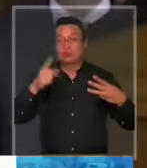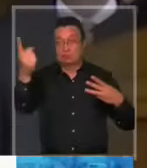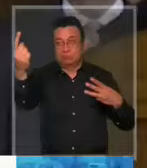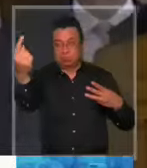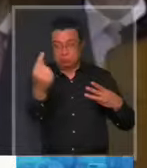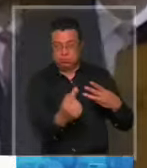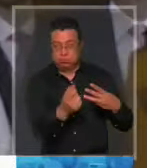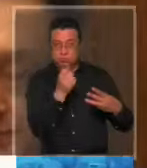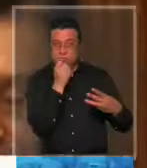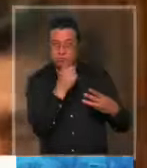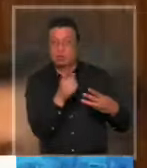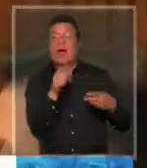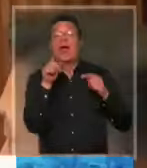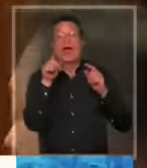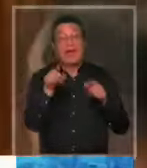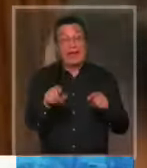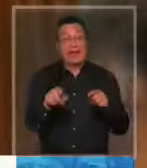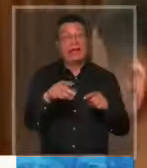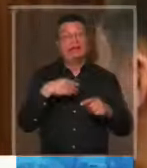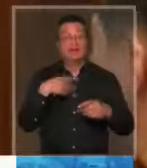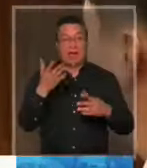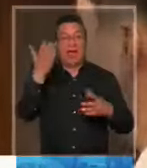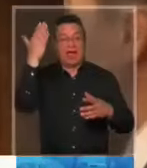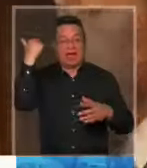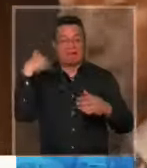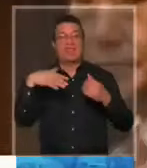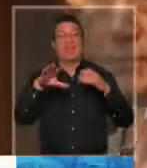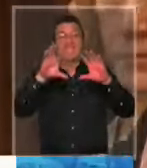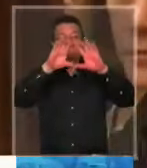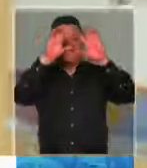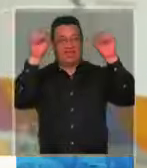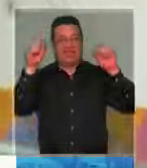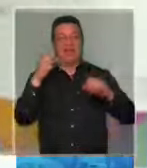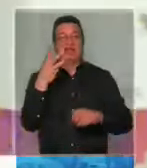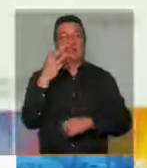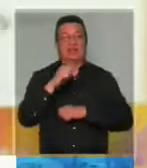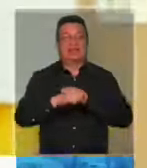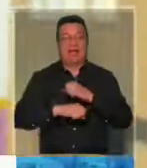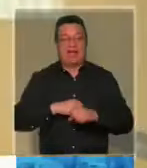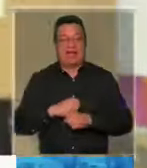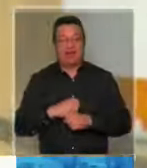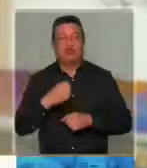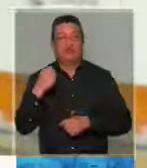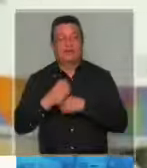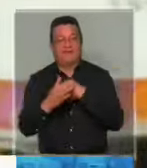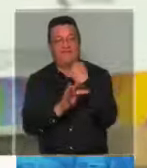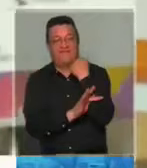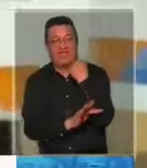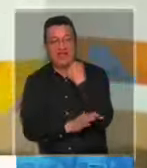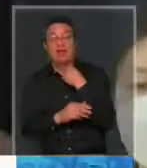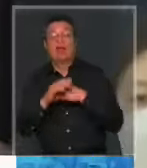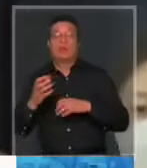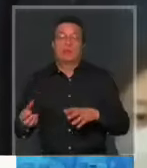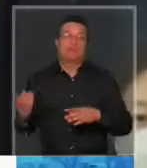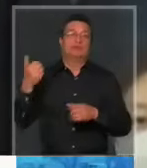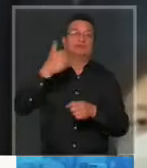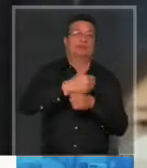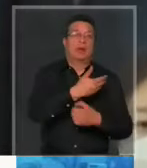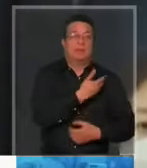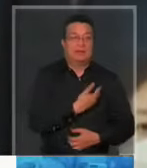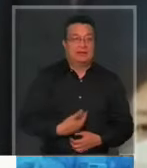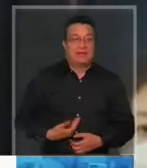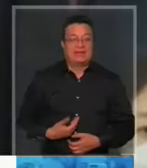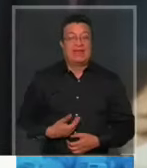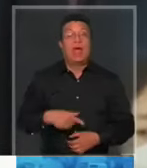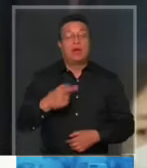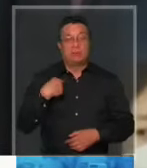El mandatario conservador ejerció como fiscal durante 3 décadas antes de llegar al poder en 2022. Pero su popularidad